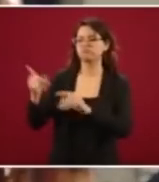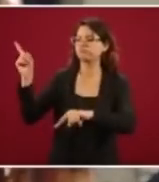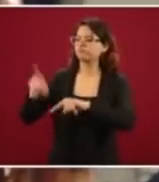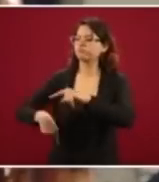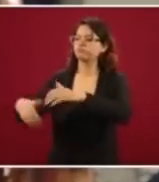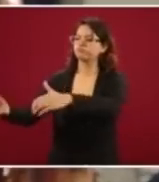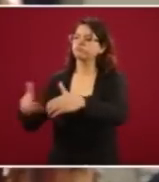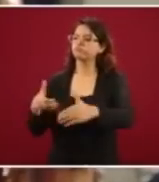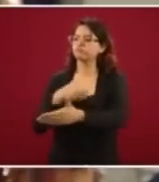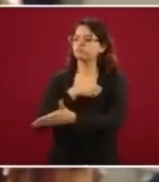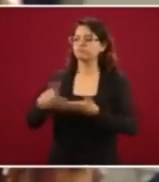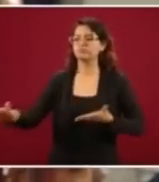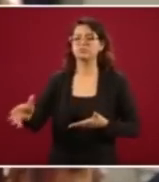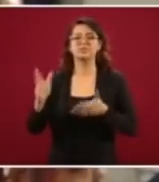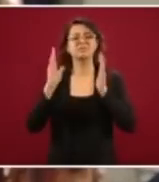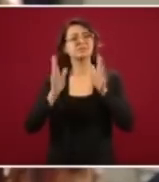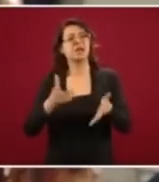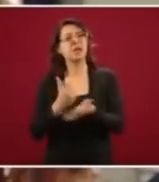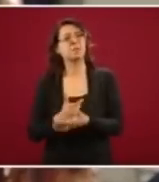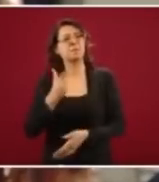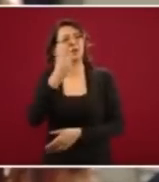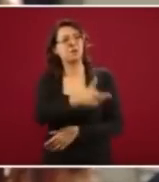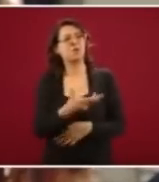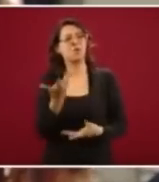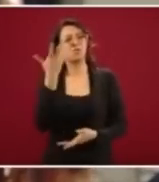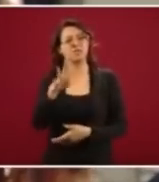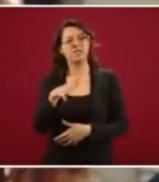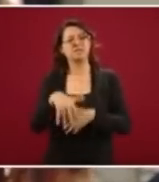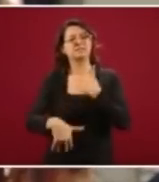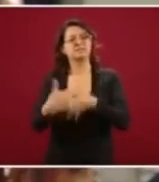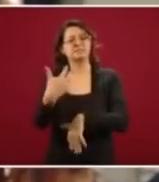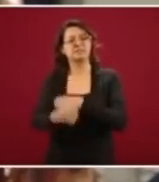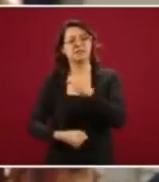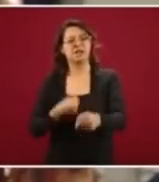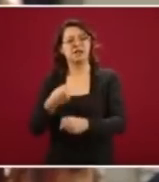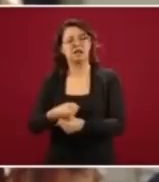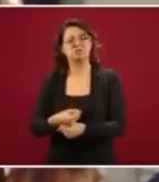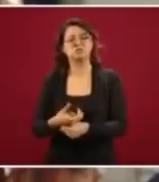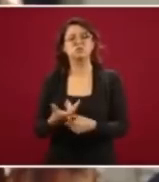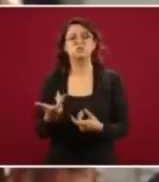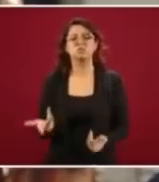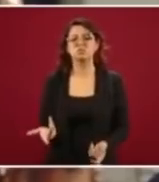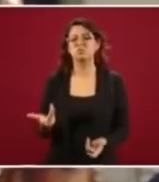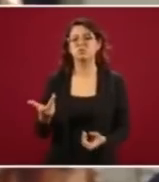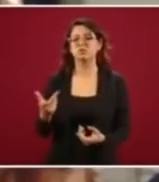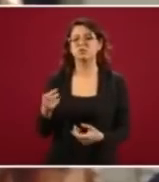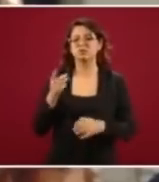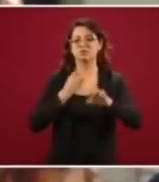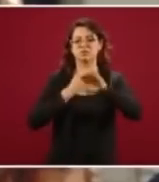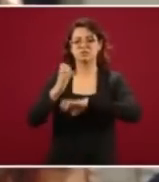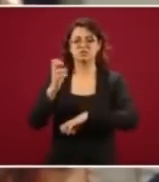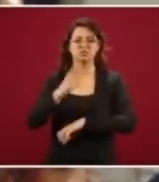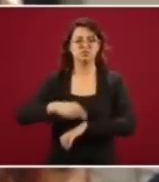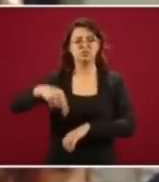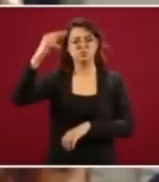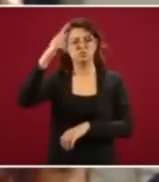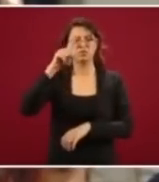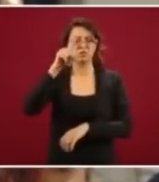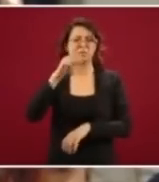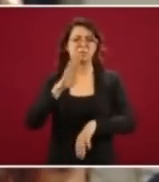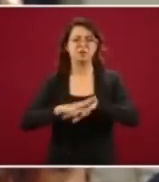casas cuando ya habían pagado 10, 15 años y son sobre todo afectados de los estados del norte del país. ¿Cuál